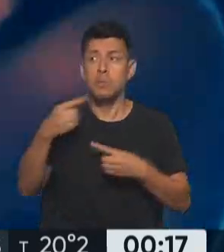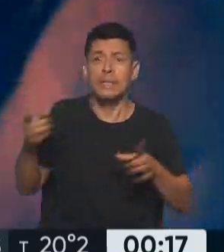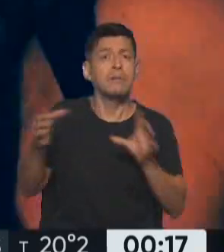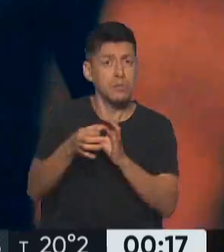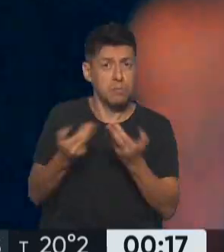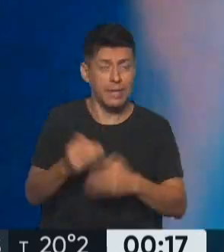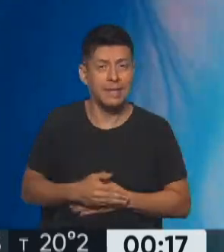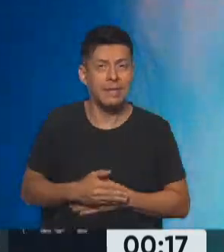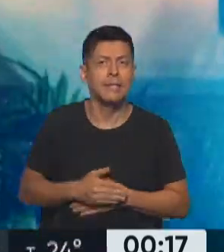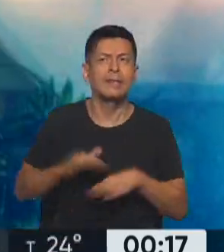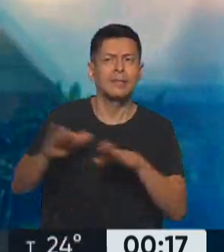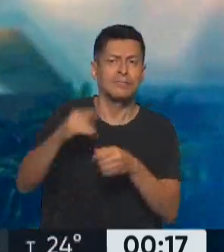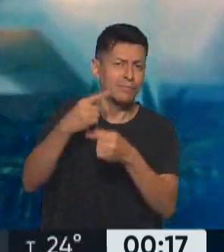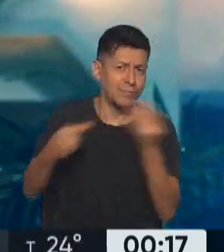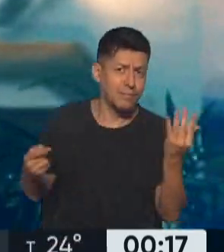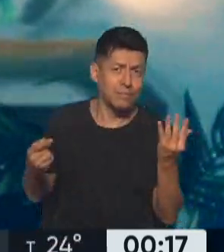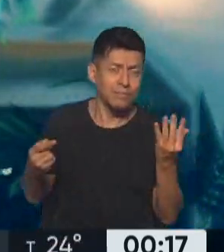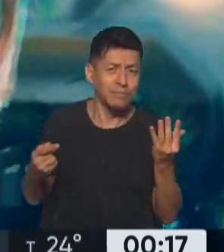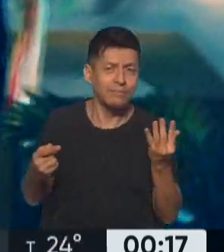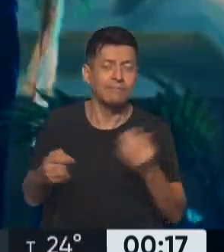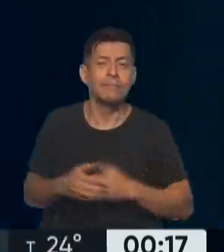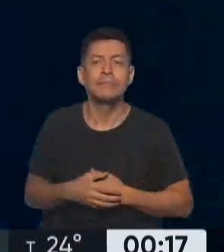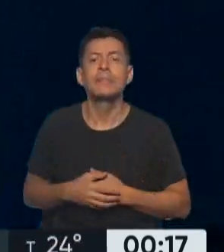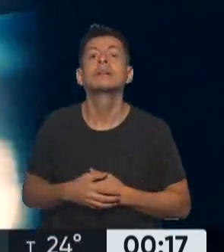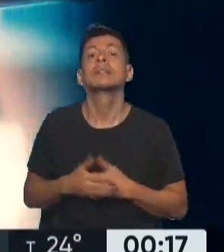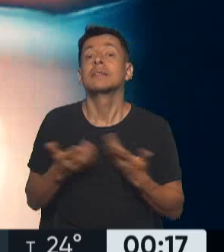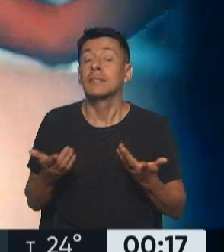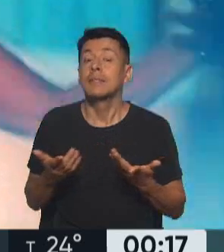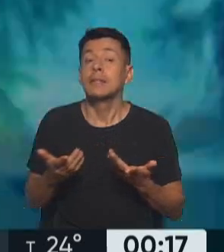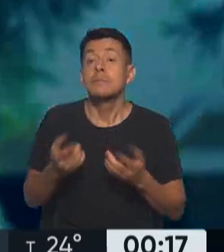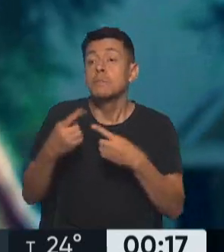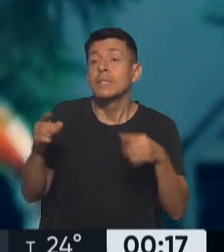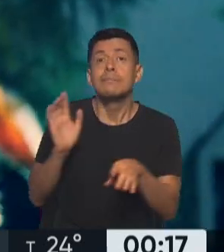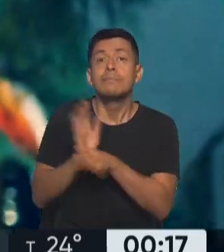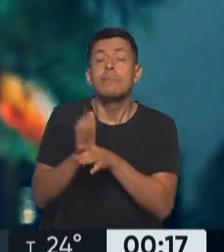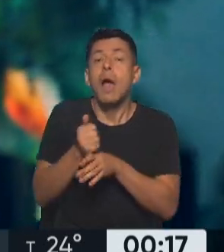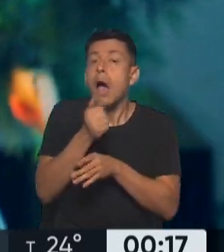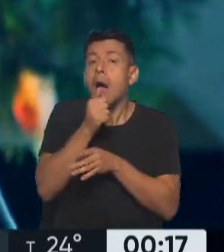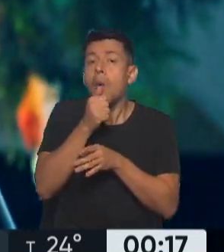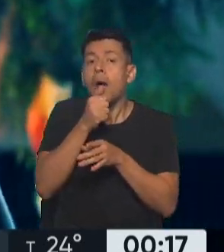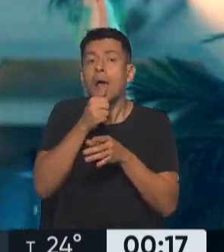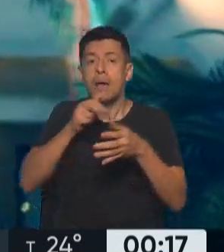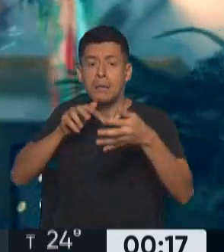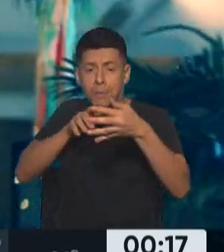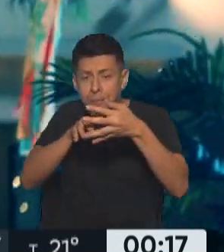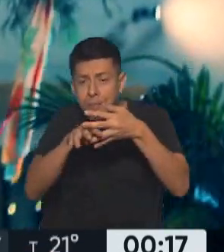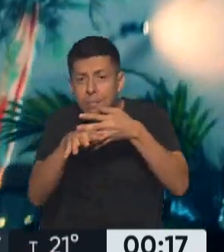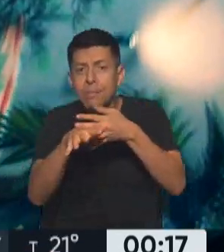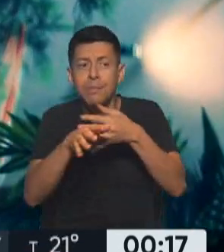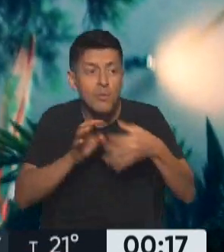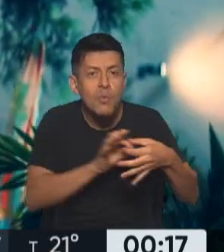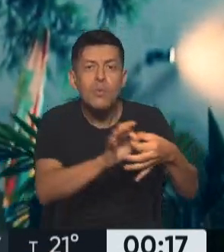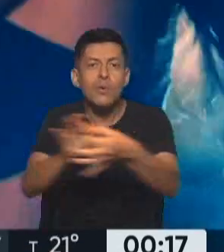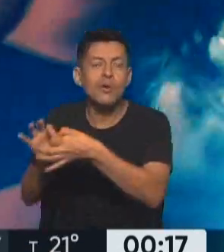que están siempre ajenas al pueblo y a la gente, entonces la música, viste, es como el agua que pasa entre las piedras. La música es luz